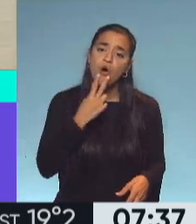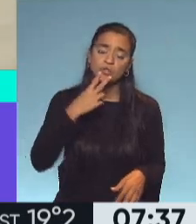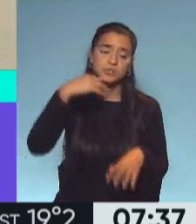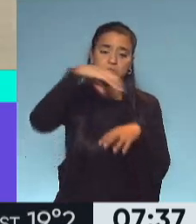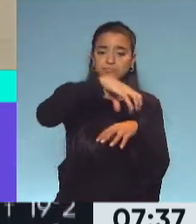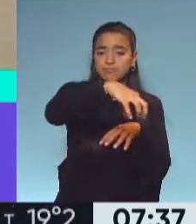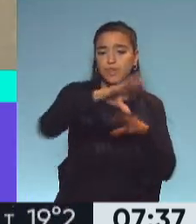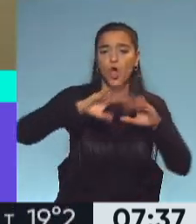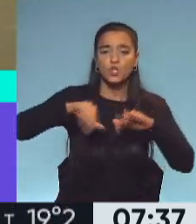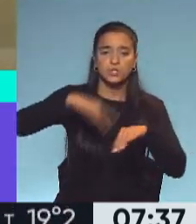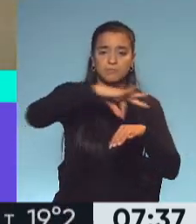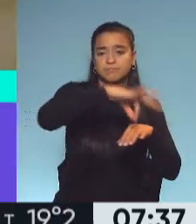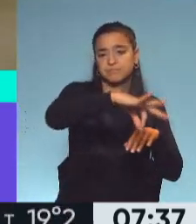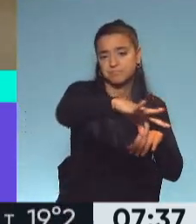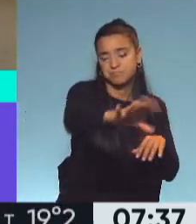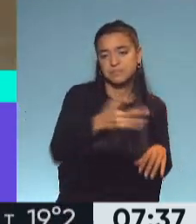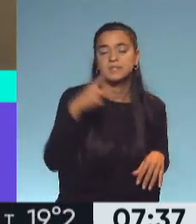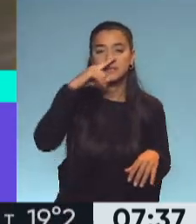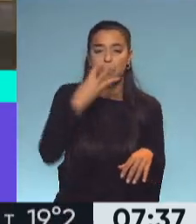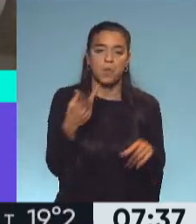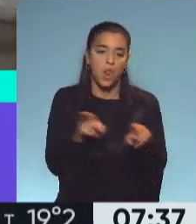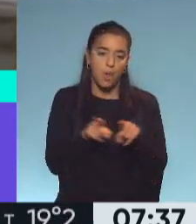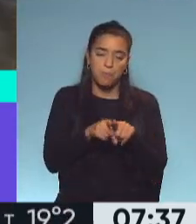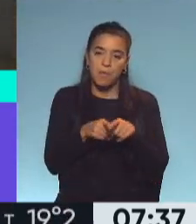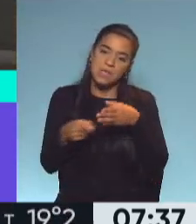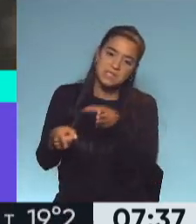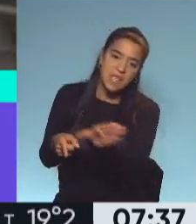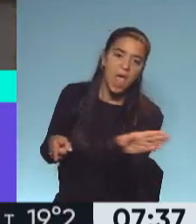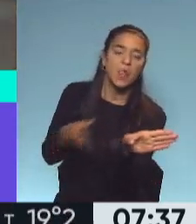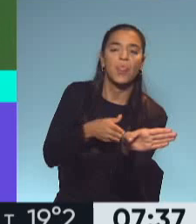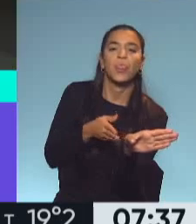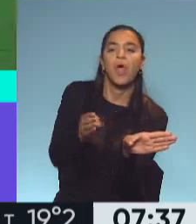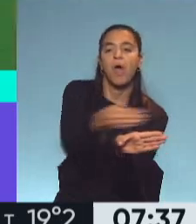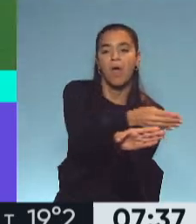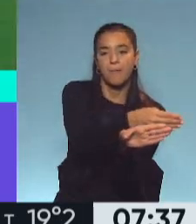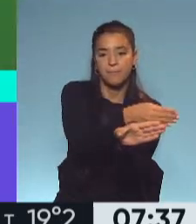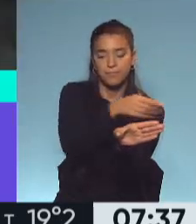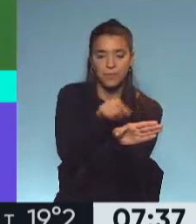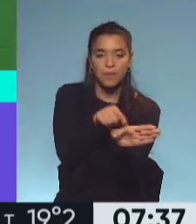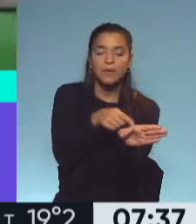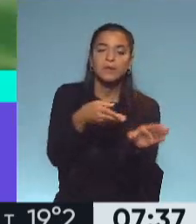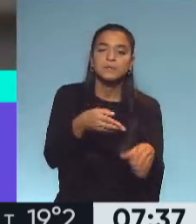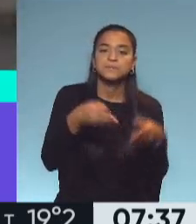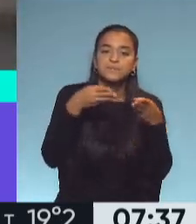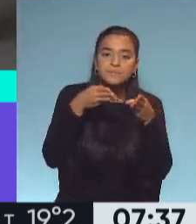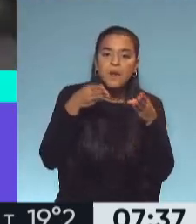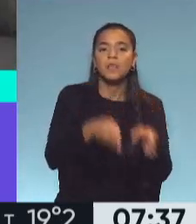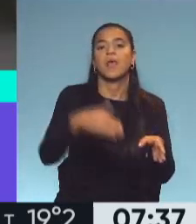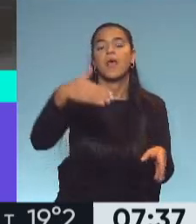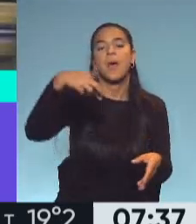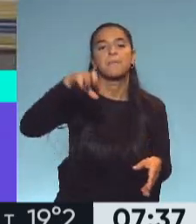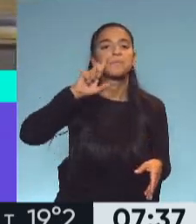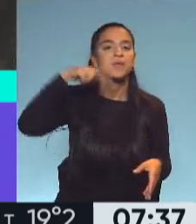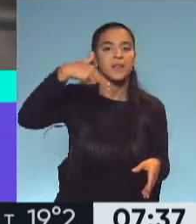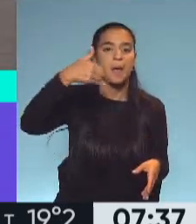de la costa. En la 74 lo mismo, se dobla a la izquierda y se sale directamente a la entrada de Pinamar. Es decir